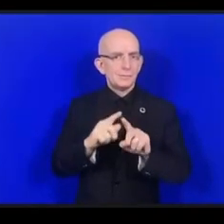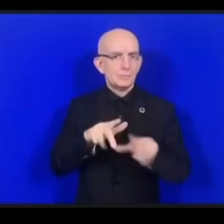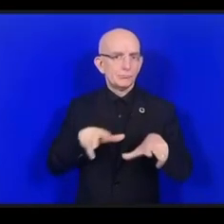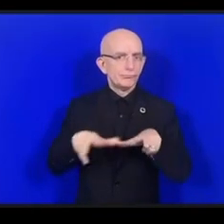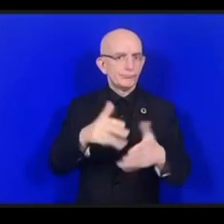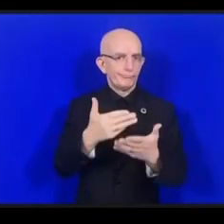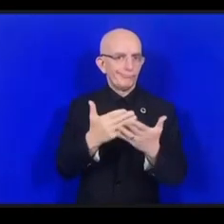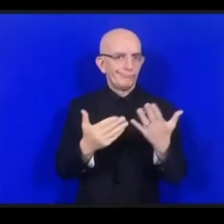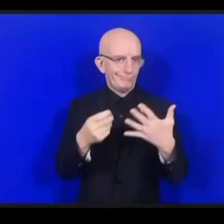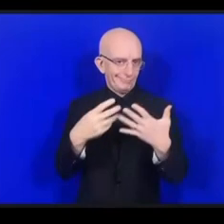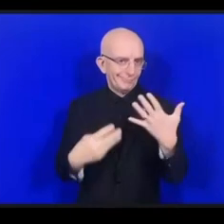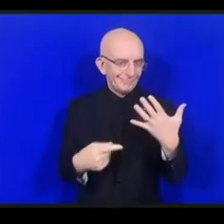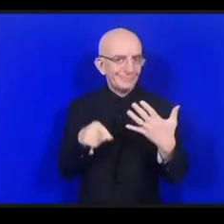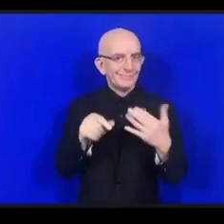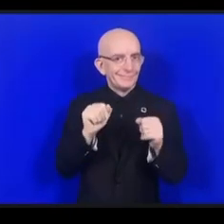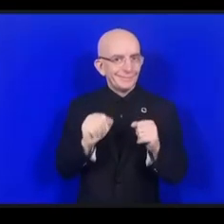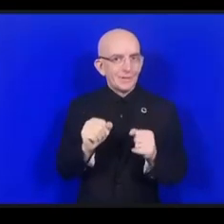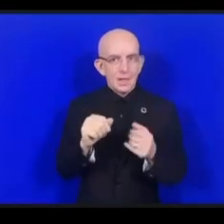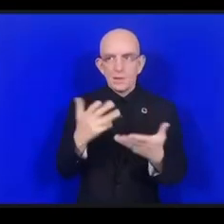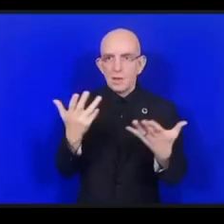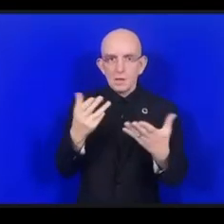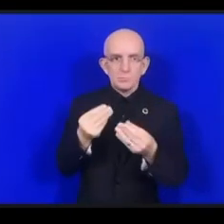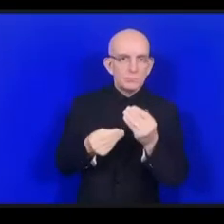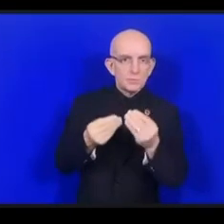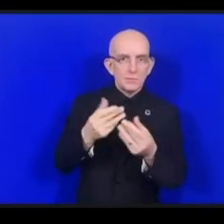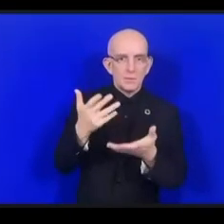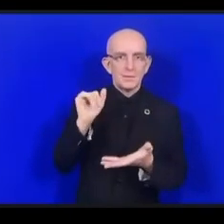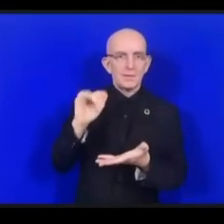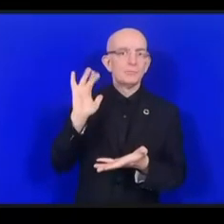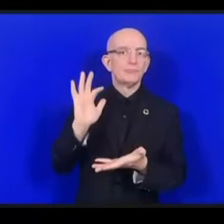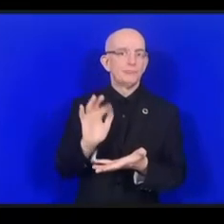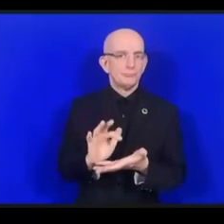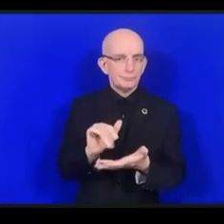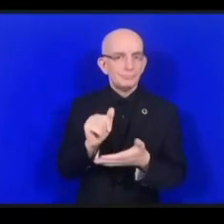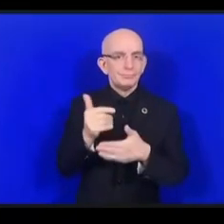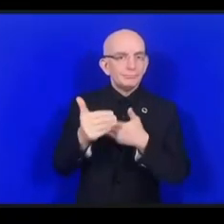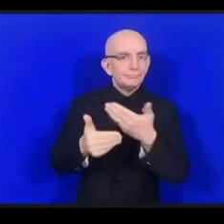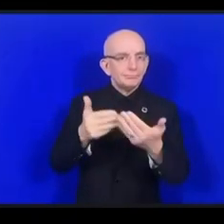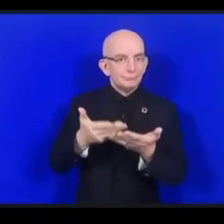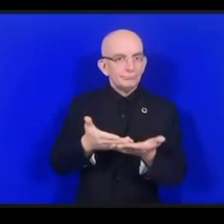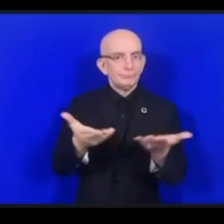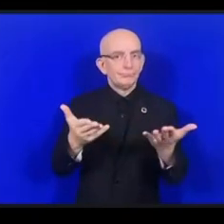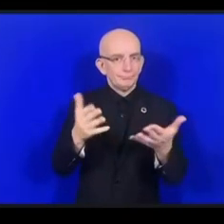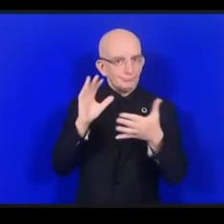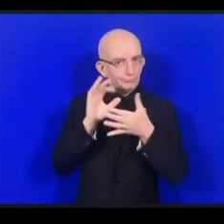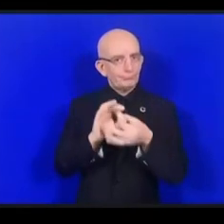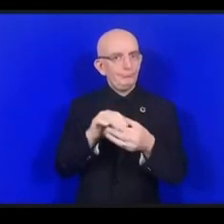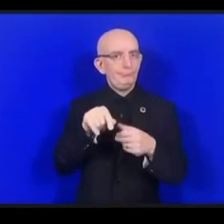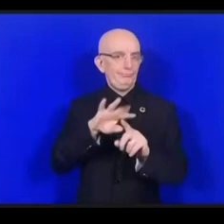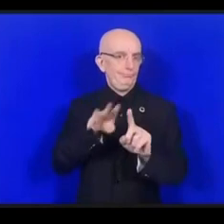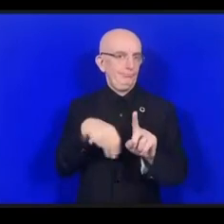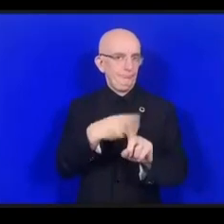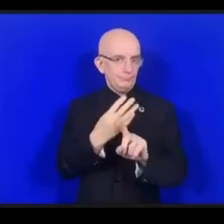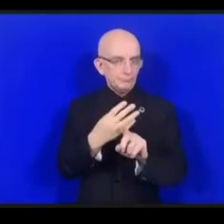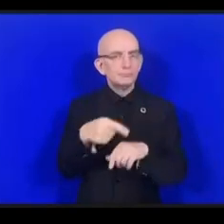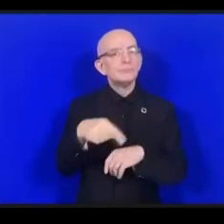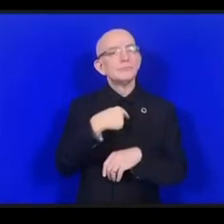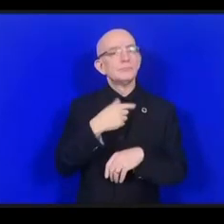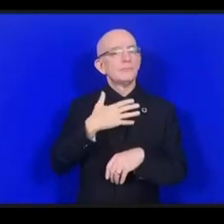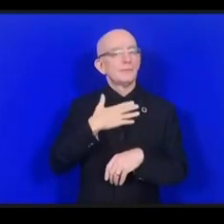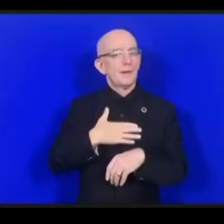movimiento hacia delante en torno a los ods quería destacar simplemente lo importante